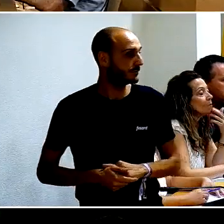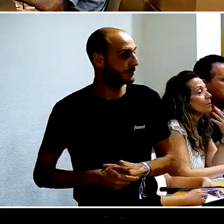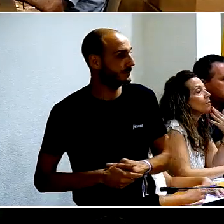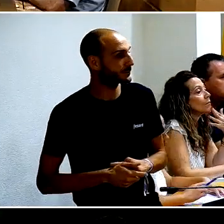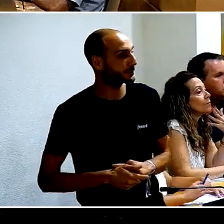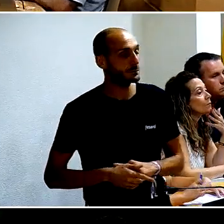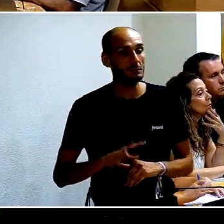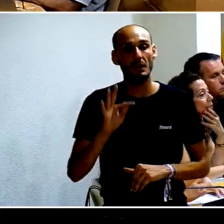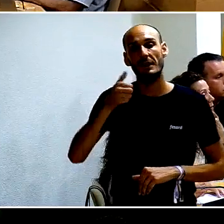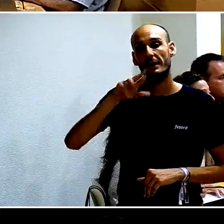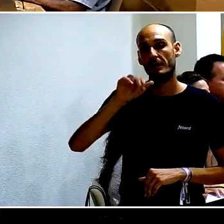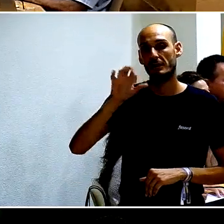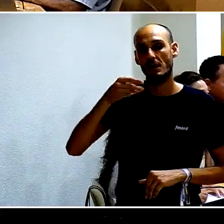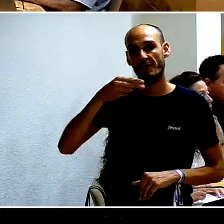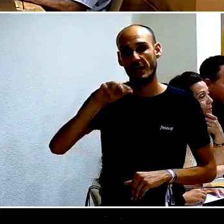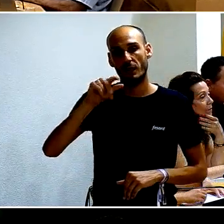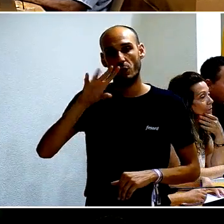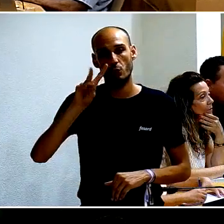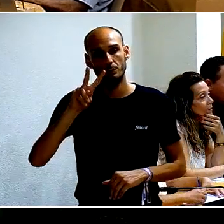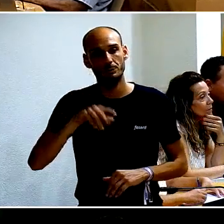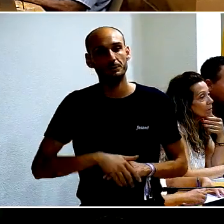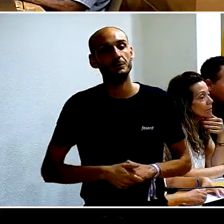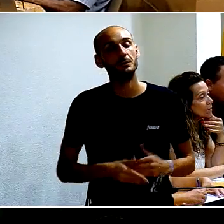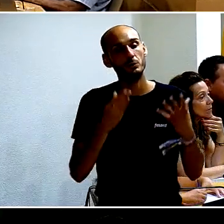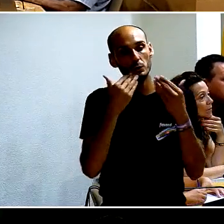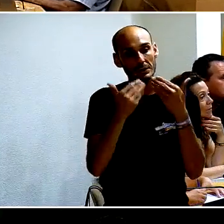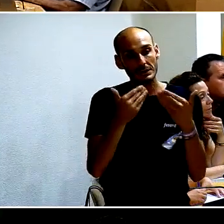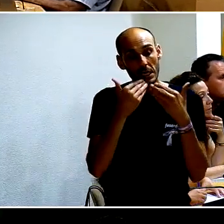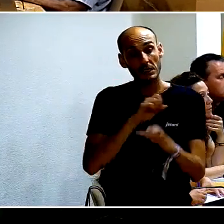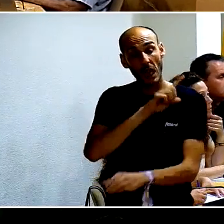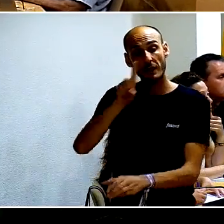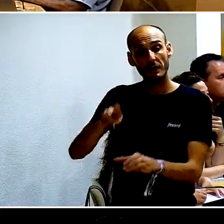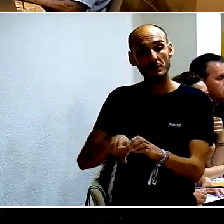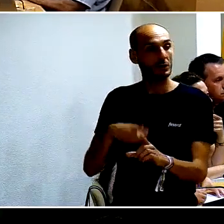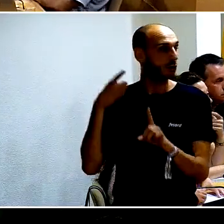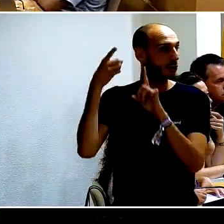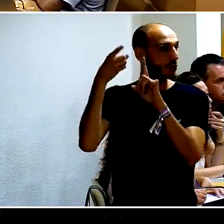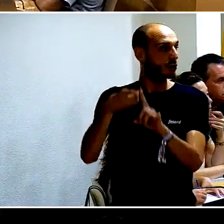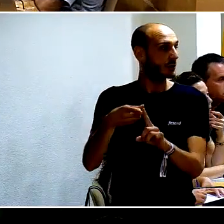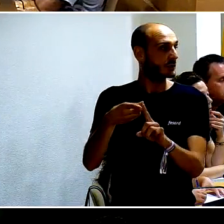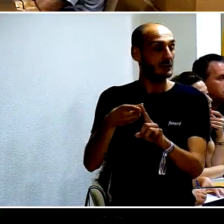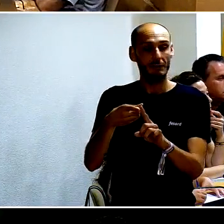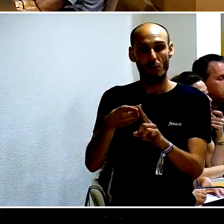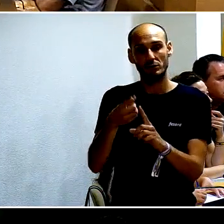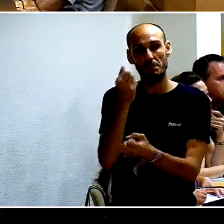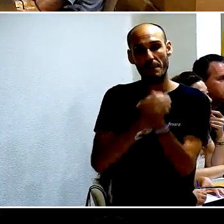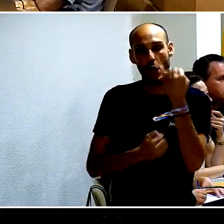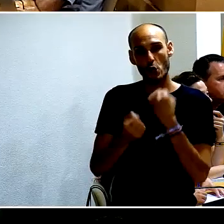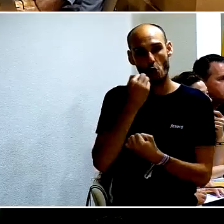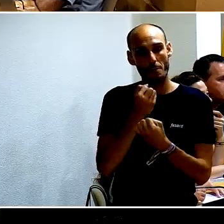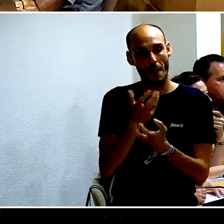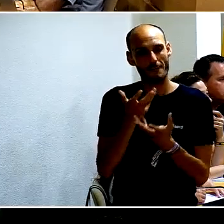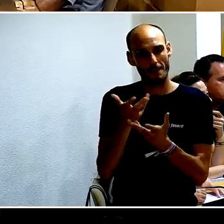Teresa Verdú. Muchas gracias. Con esta adhesión se pretende alcanzar condiciones económicas más ventajosas y